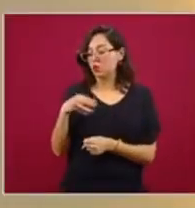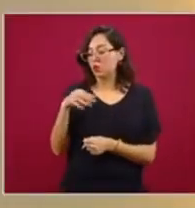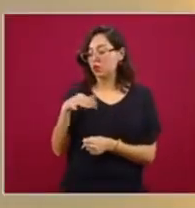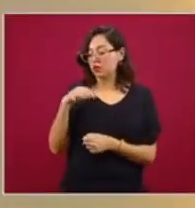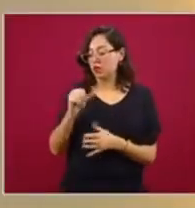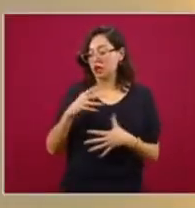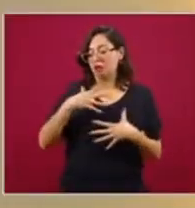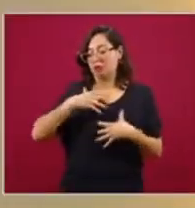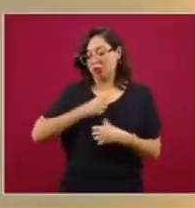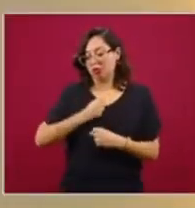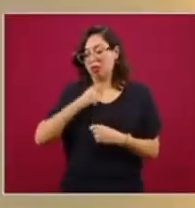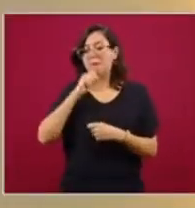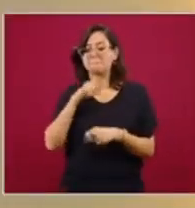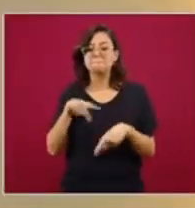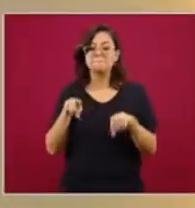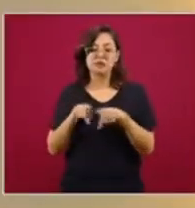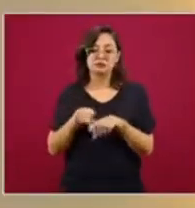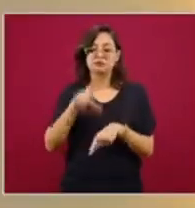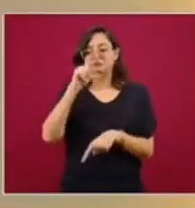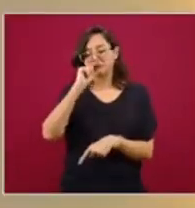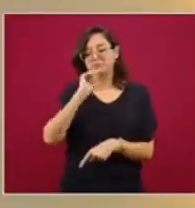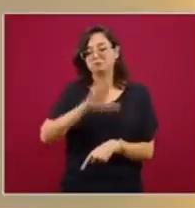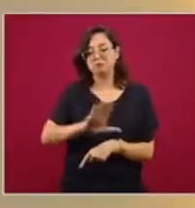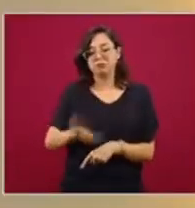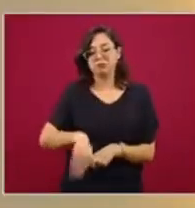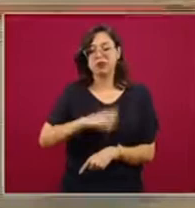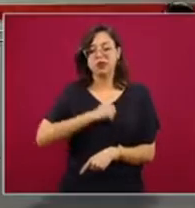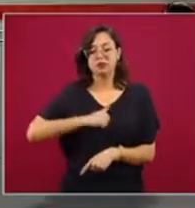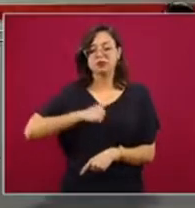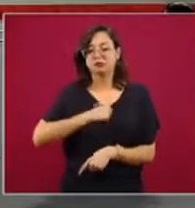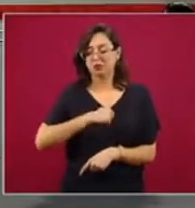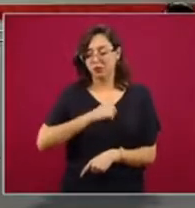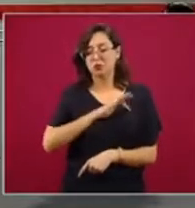muy desafortunadamente, también muertes por neumonía.